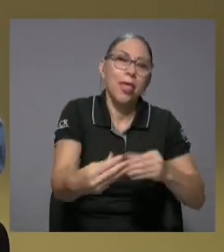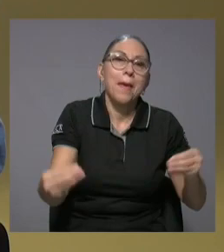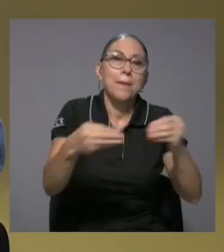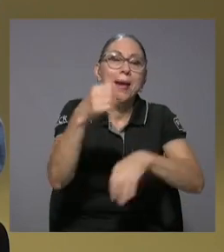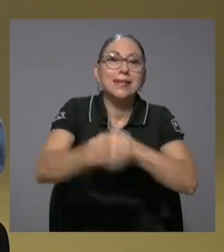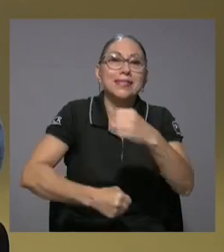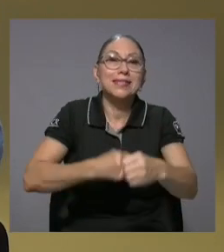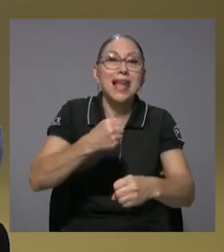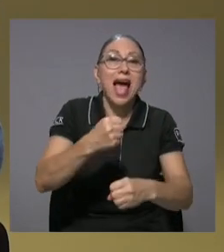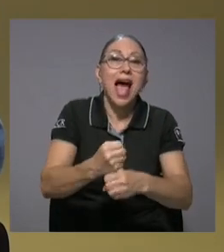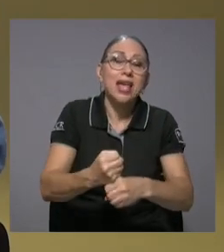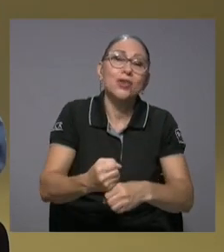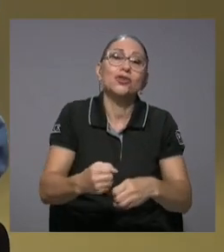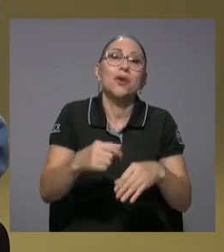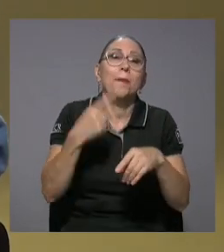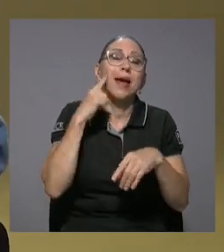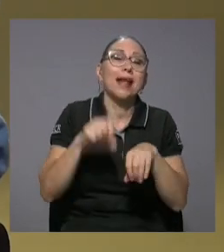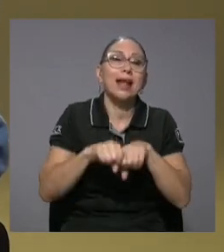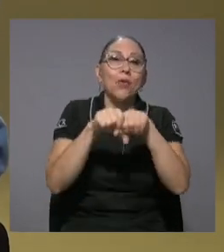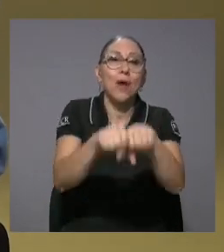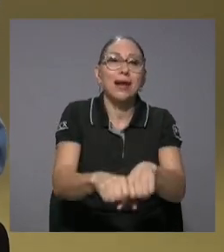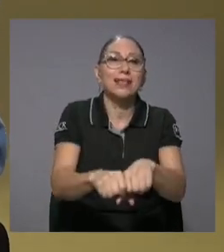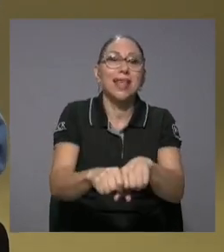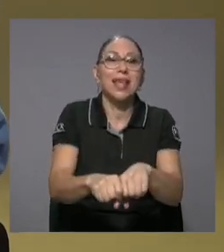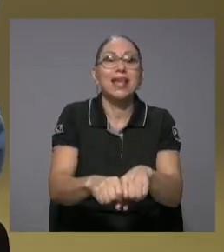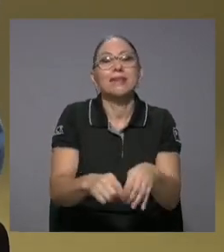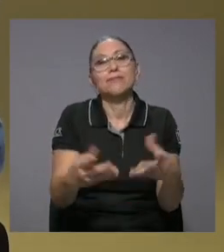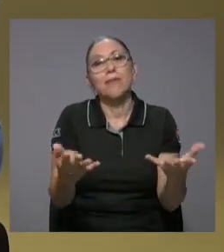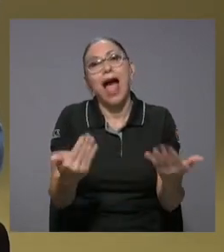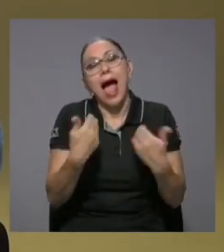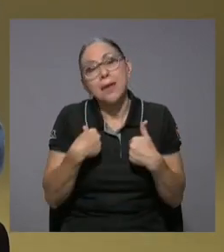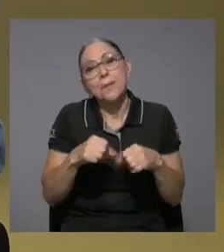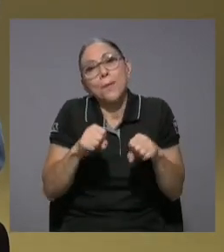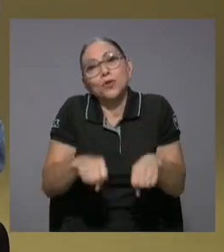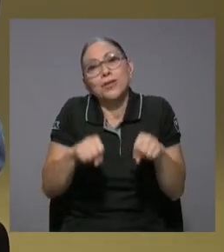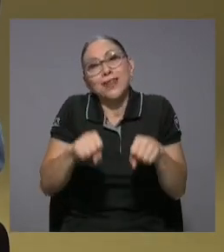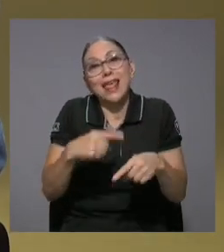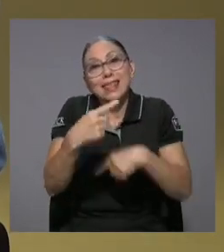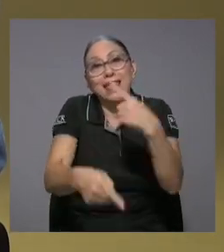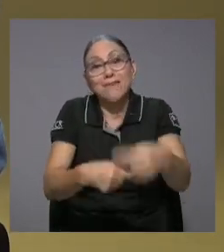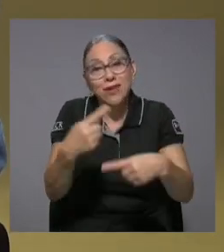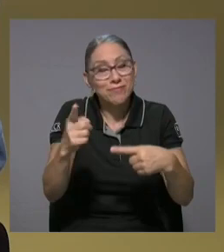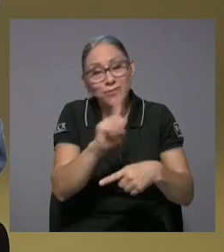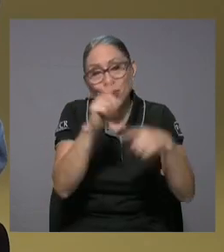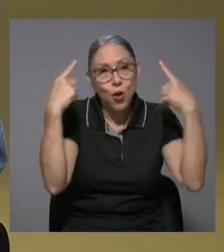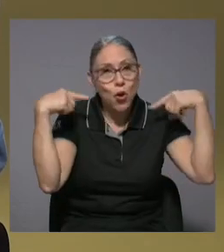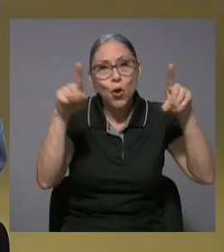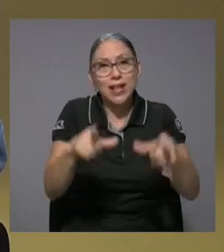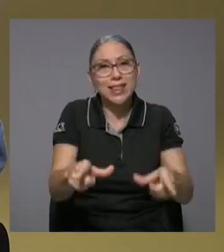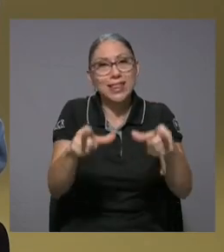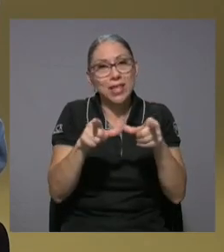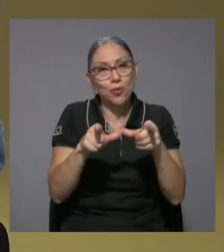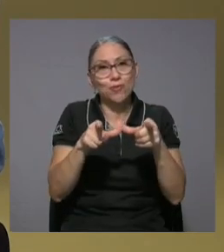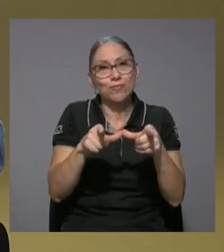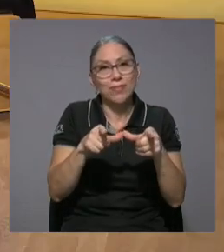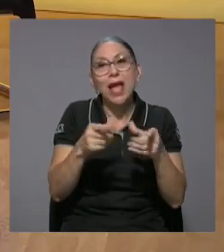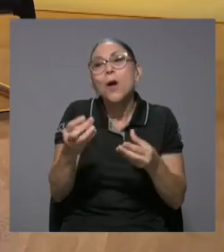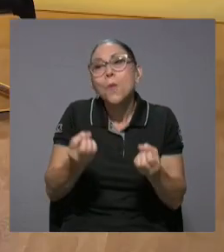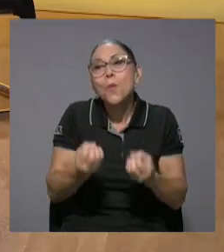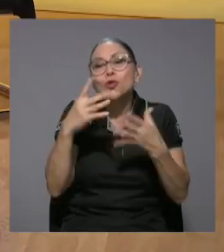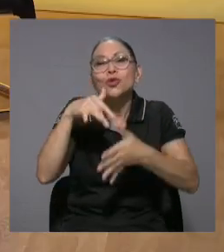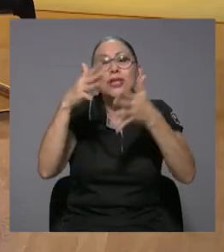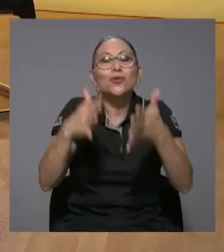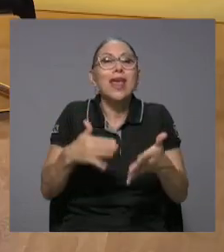sube la probabilidad de que al final el título no se logre obtener, porque otras cosas suceden en la vida de las personas estudiantes que los alejan del sistema.